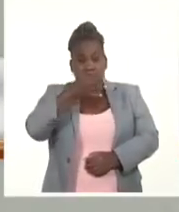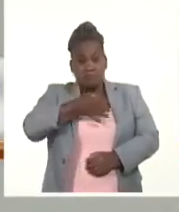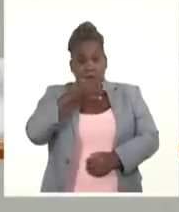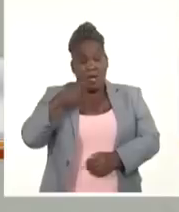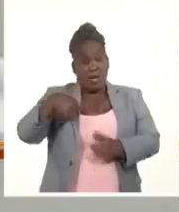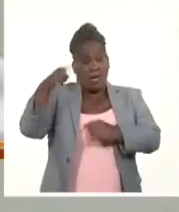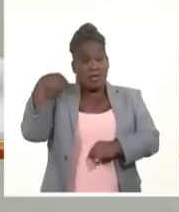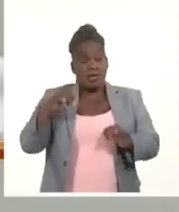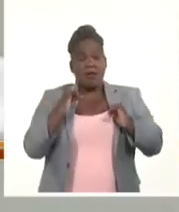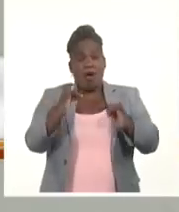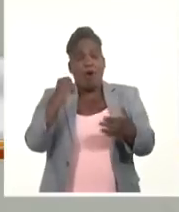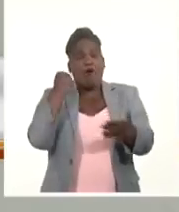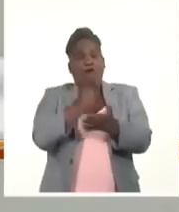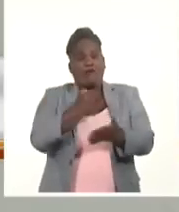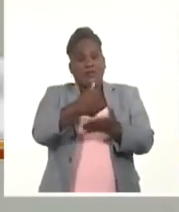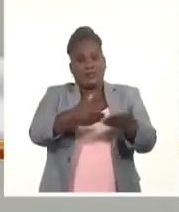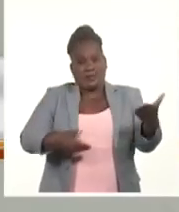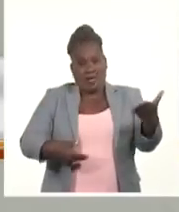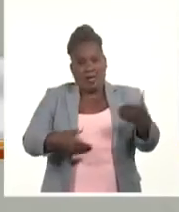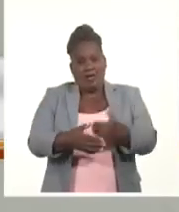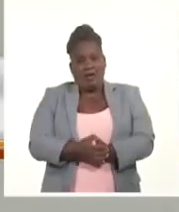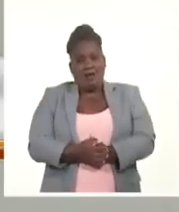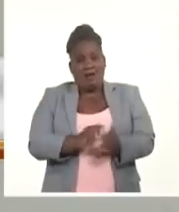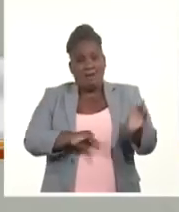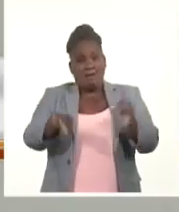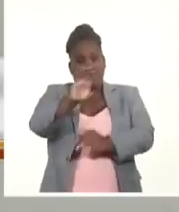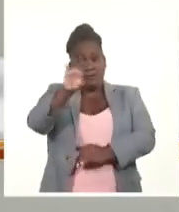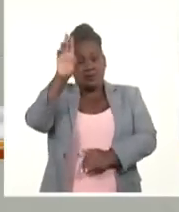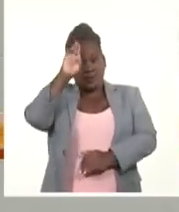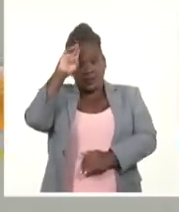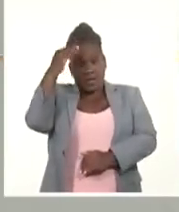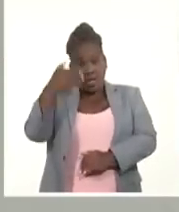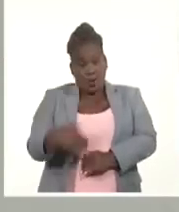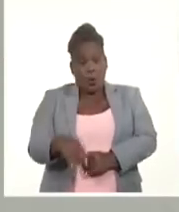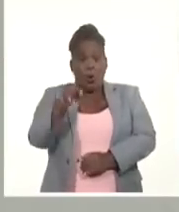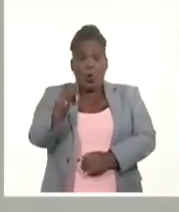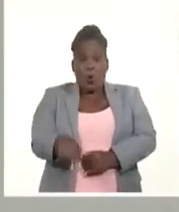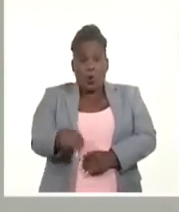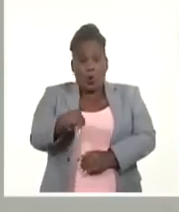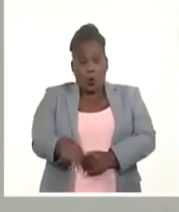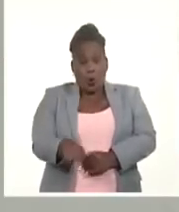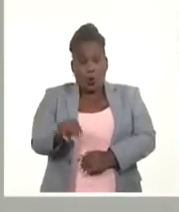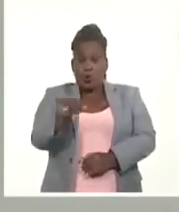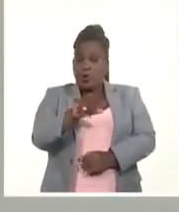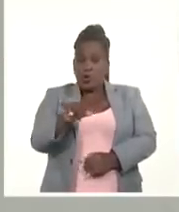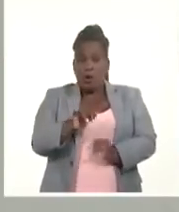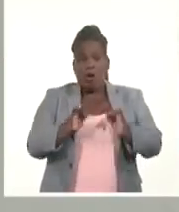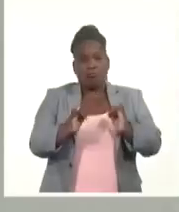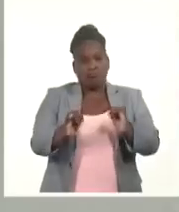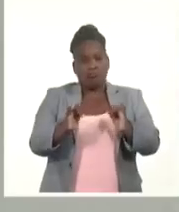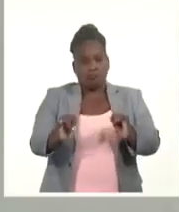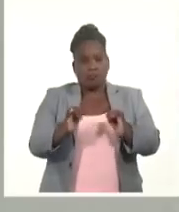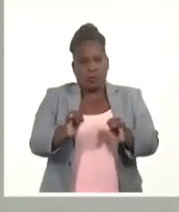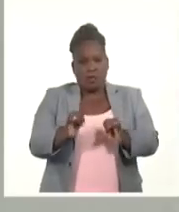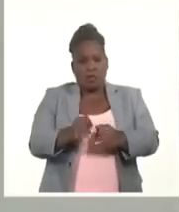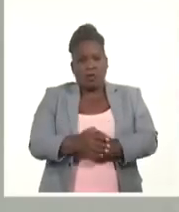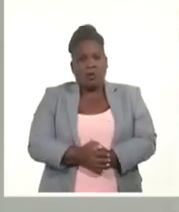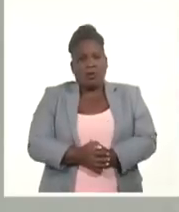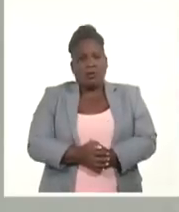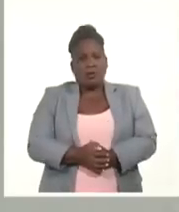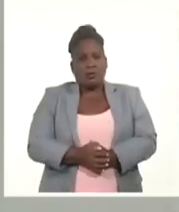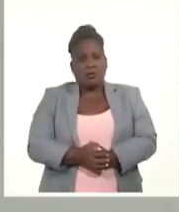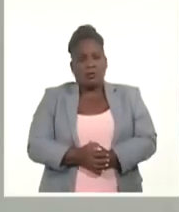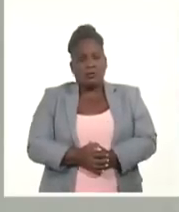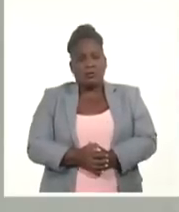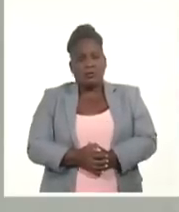dio una información oficial por parte del Ministerio de Salud. Hoy pretendemos dar una actualización de esa información que fue ofrecida en la tarde